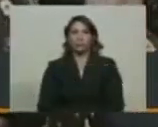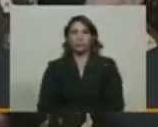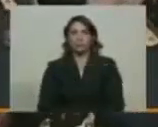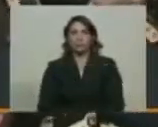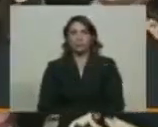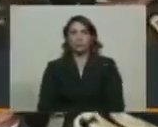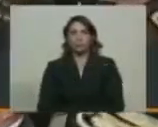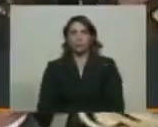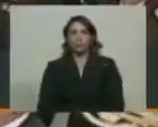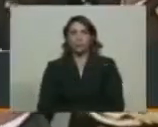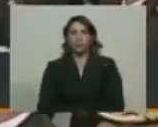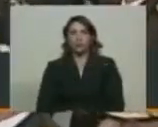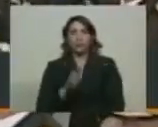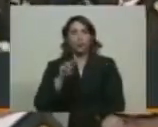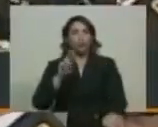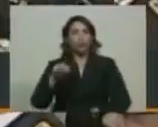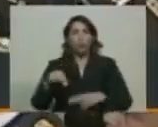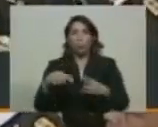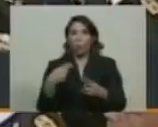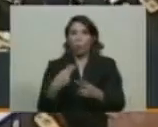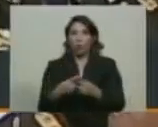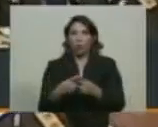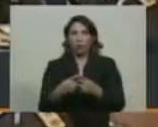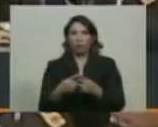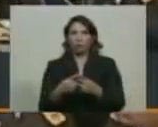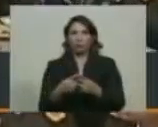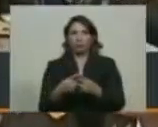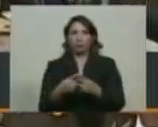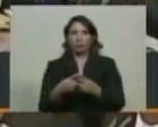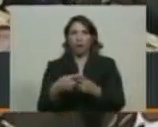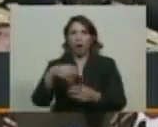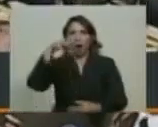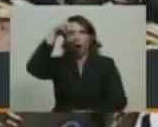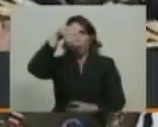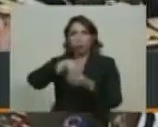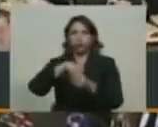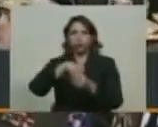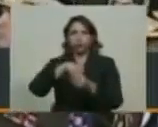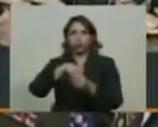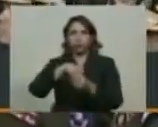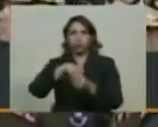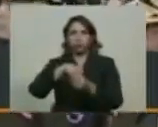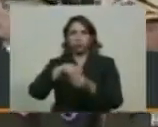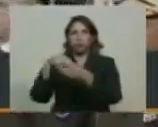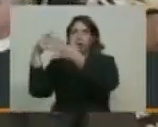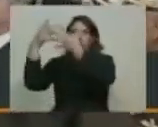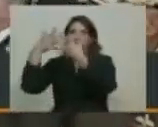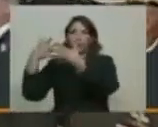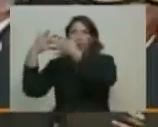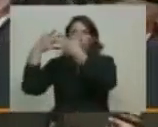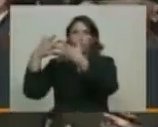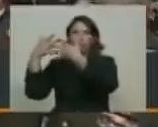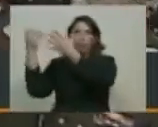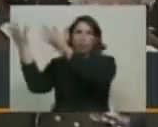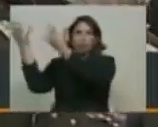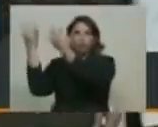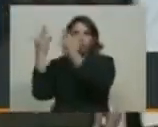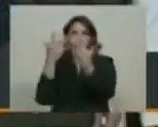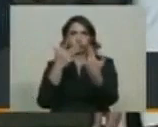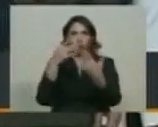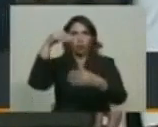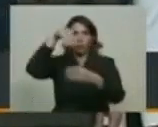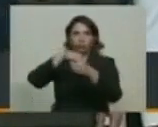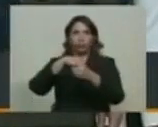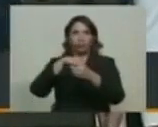No será jamás una intervención militar del imperio estadounidense una